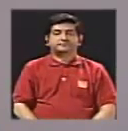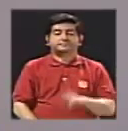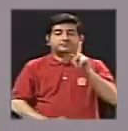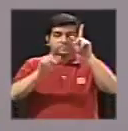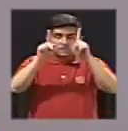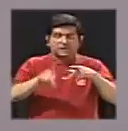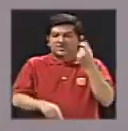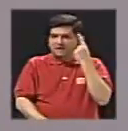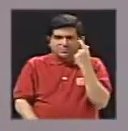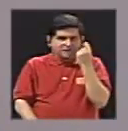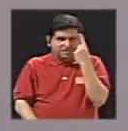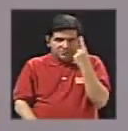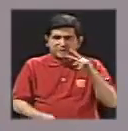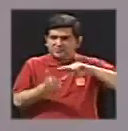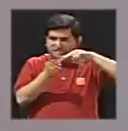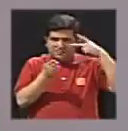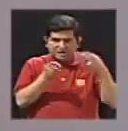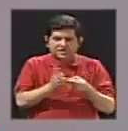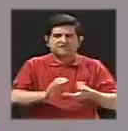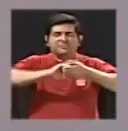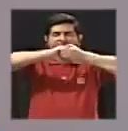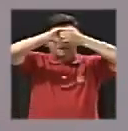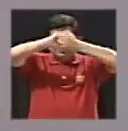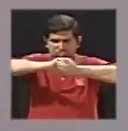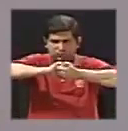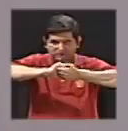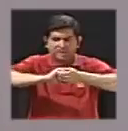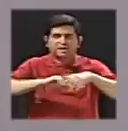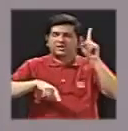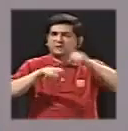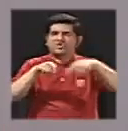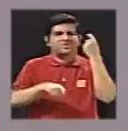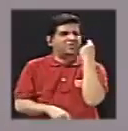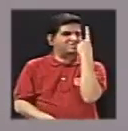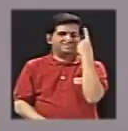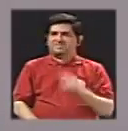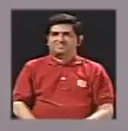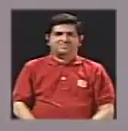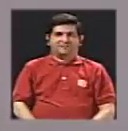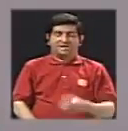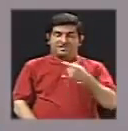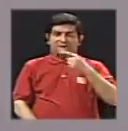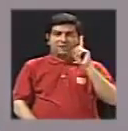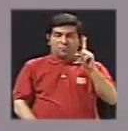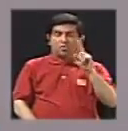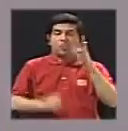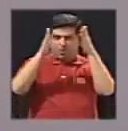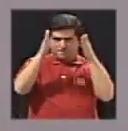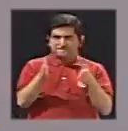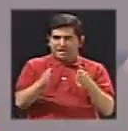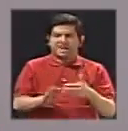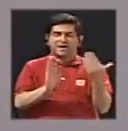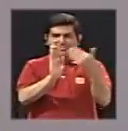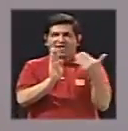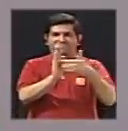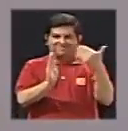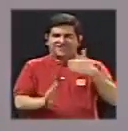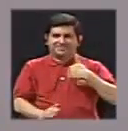persona que no entiende lo que significa la solidaridad no puede comprender. Porque cuando uno de los compañeros es